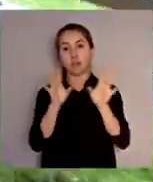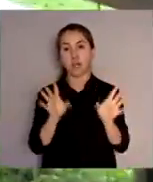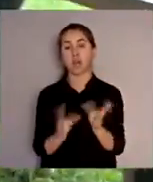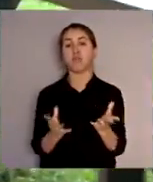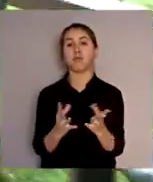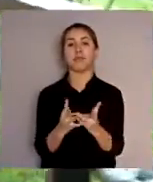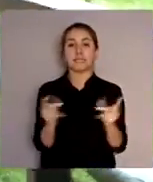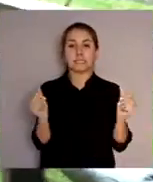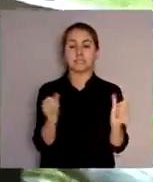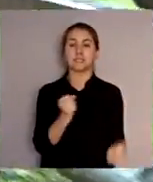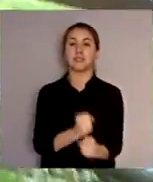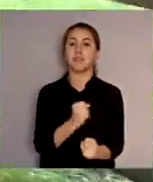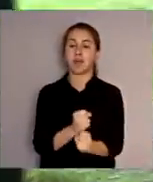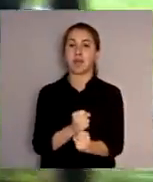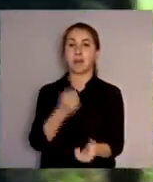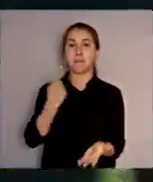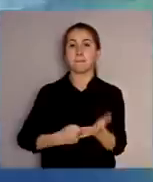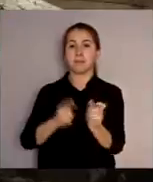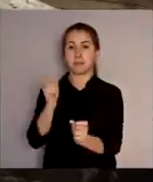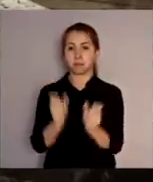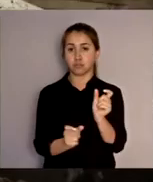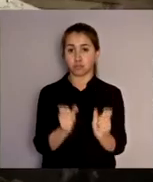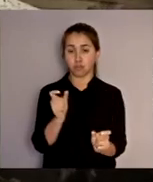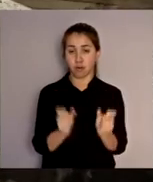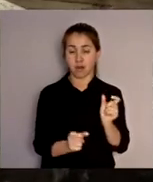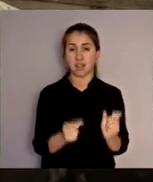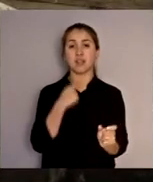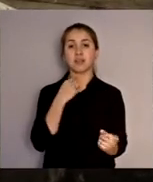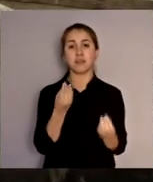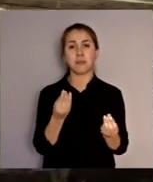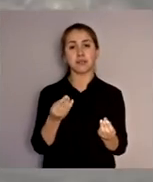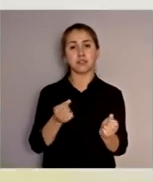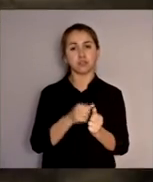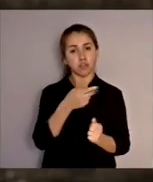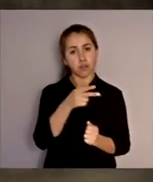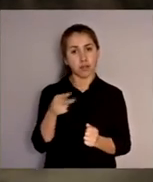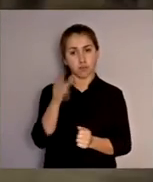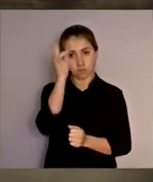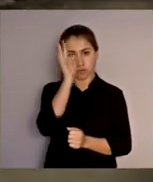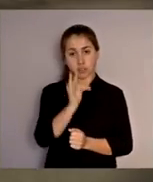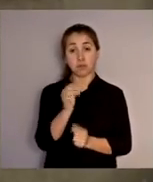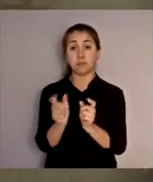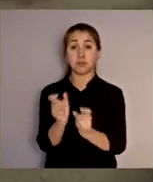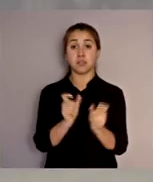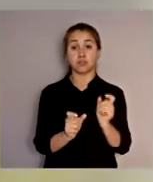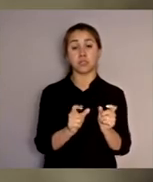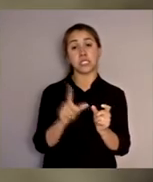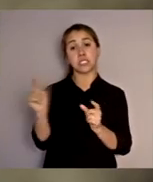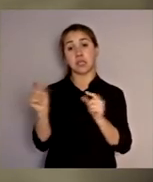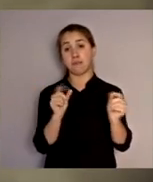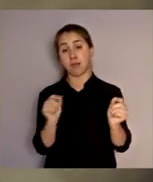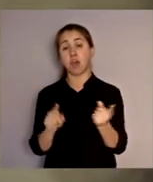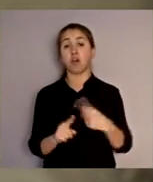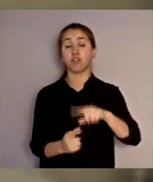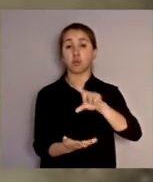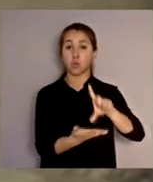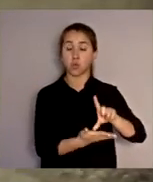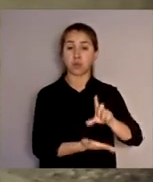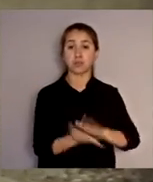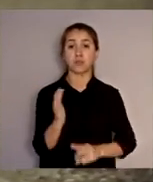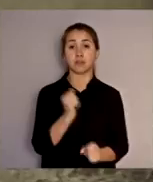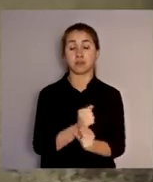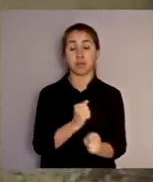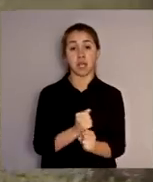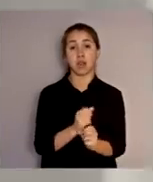empresa. Trabajan 1000 personas. ¿Qué pasa con ellos? Bueno, la gente migra, se va a otros lugares,